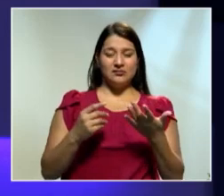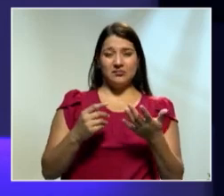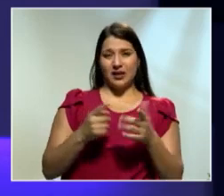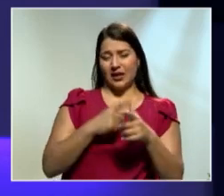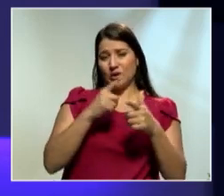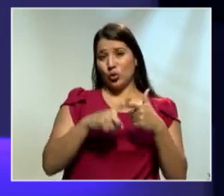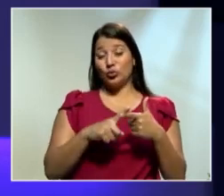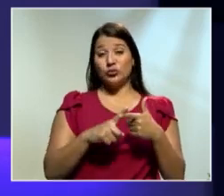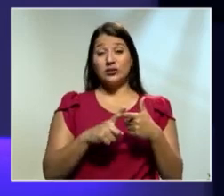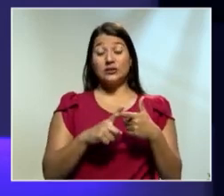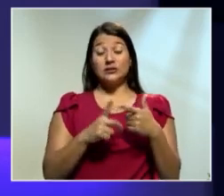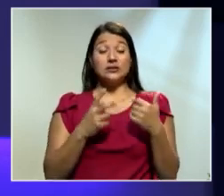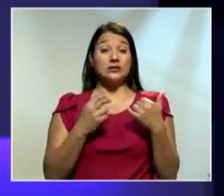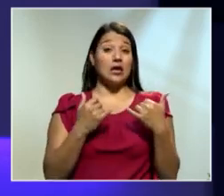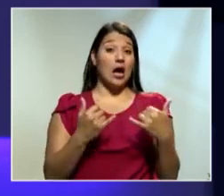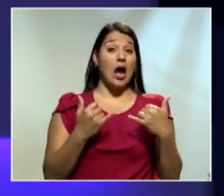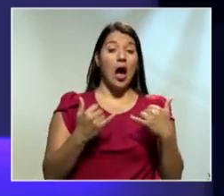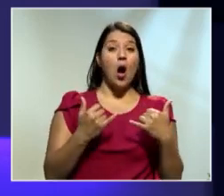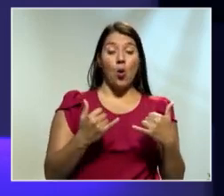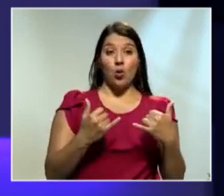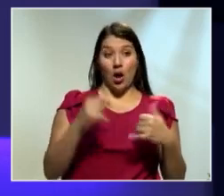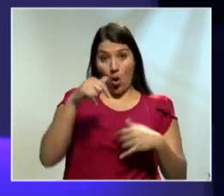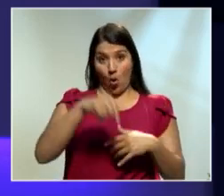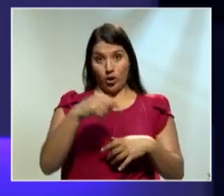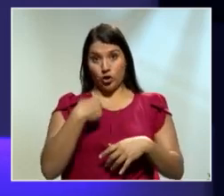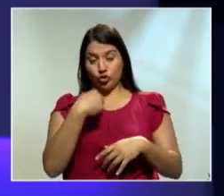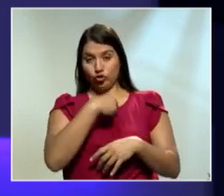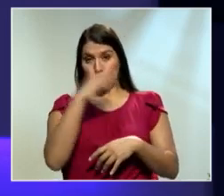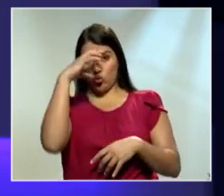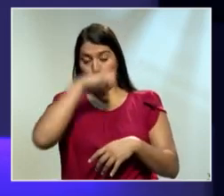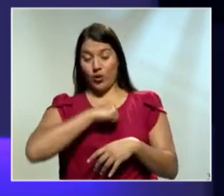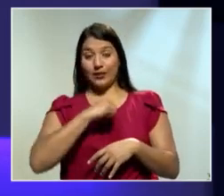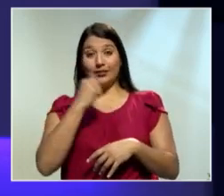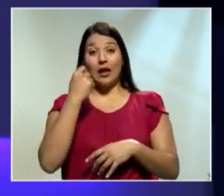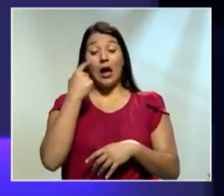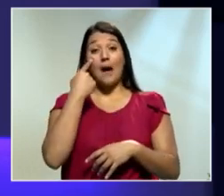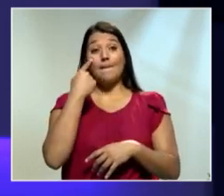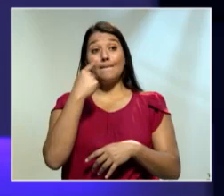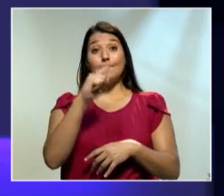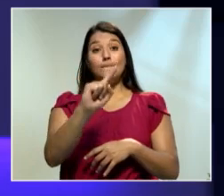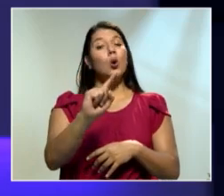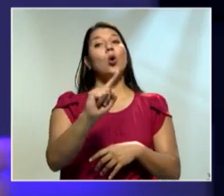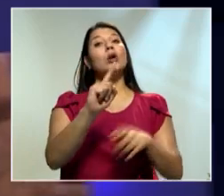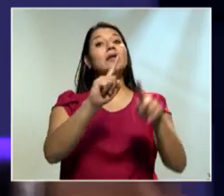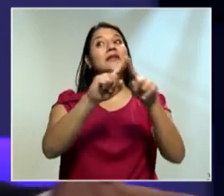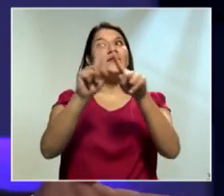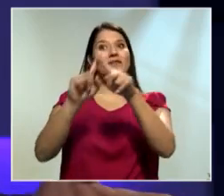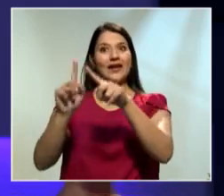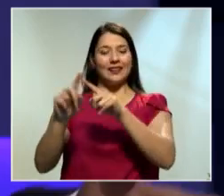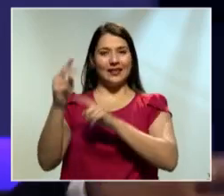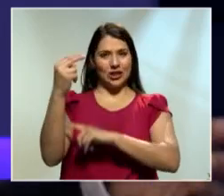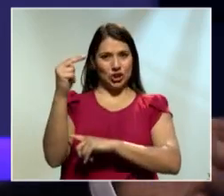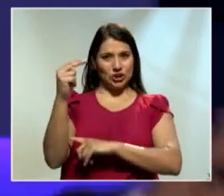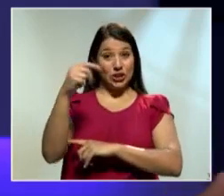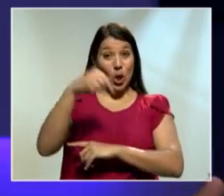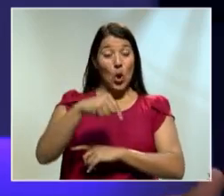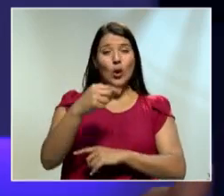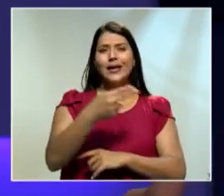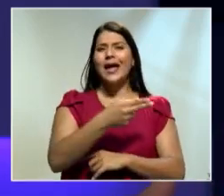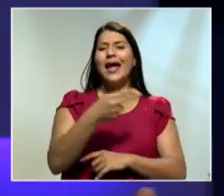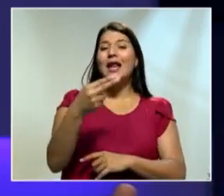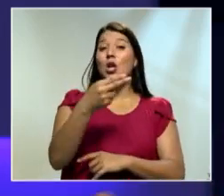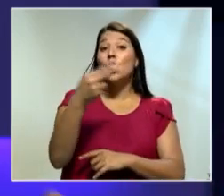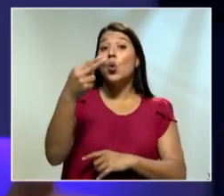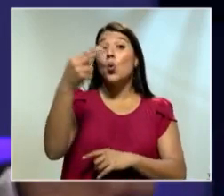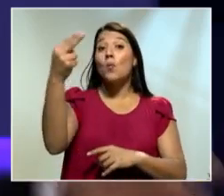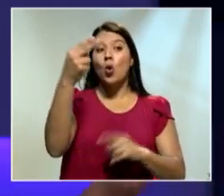remitirse, hoy supimos, nos informamos a través de las agencias de noticias que el humo del incendio